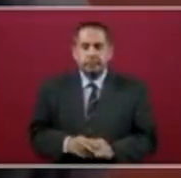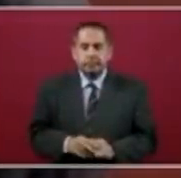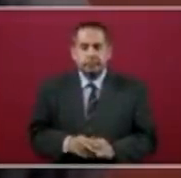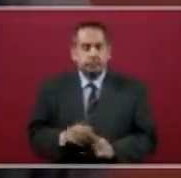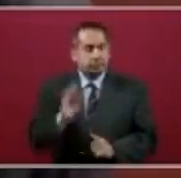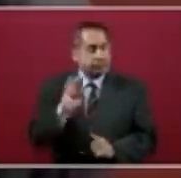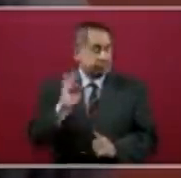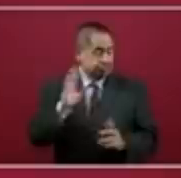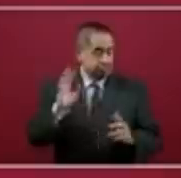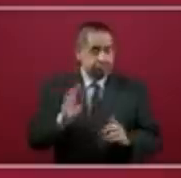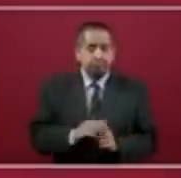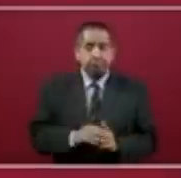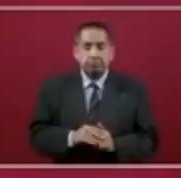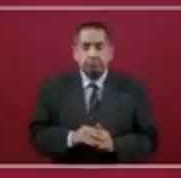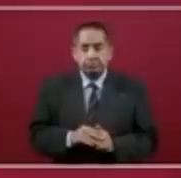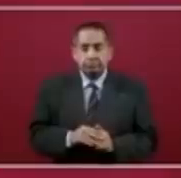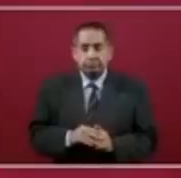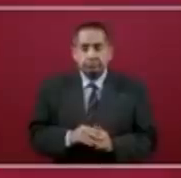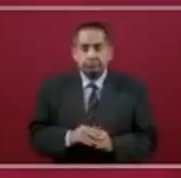Puede ser que